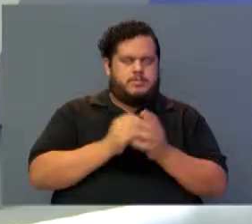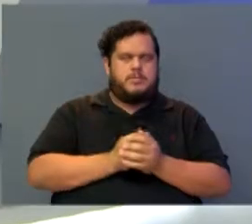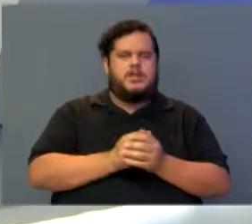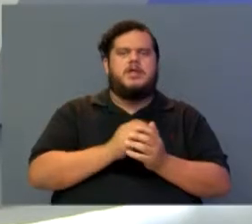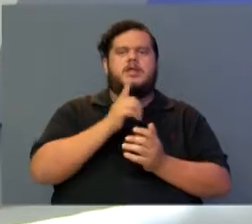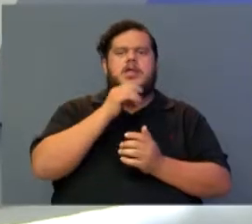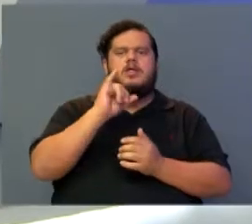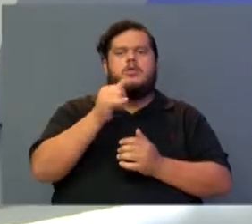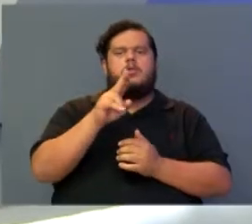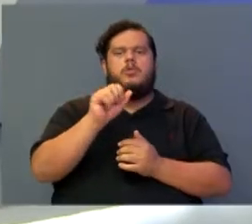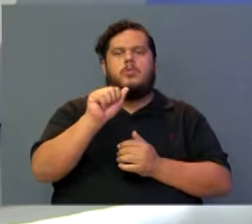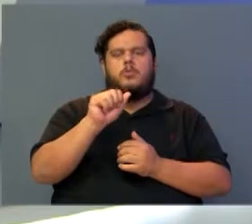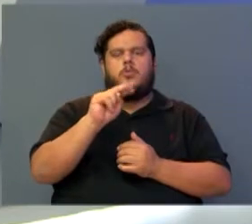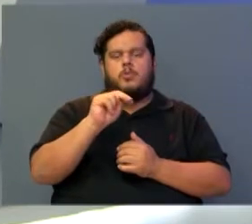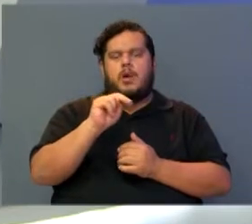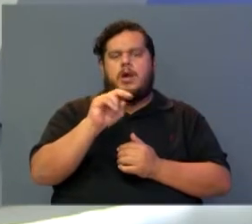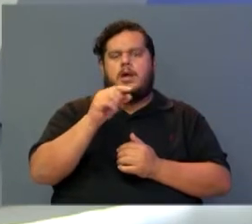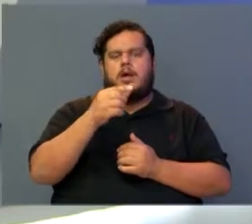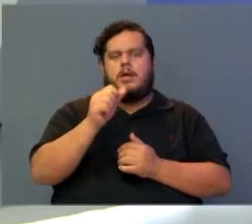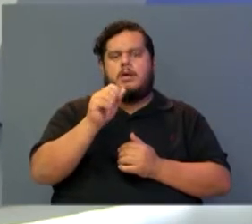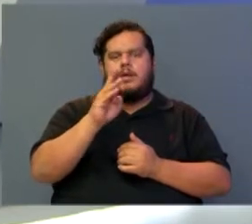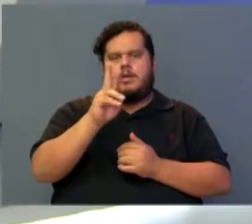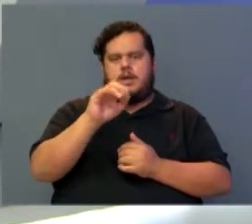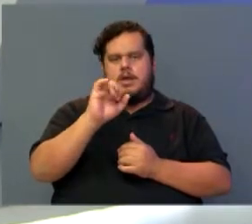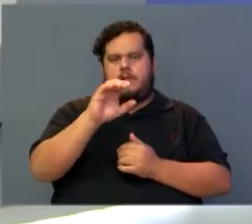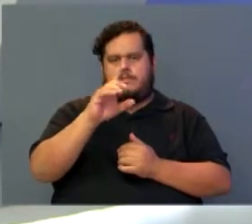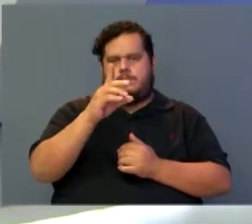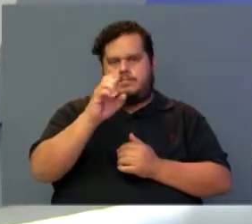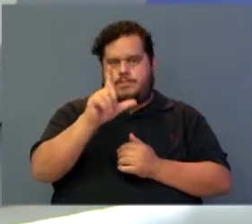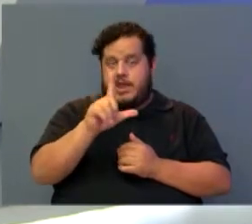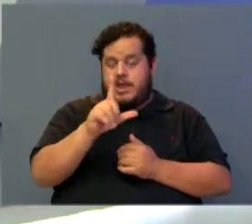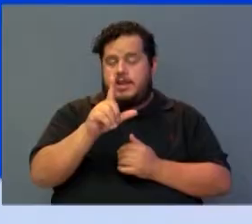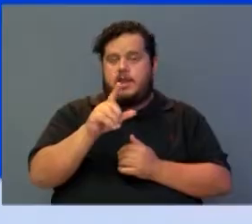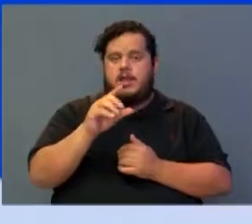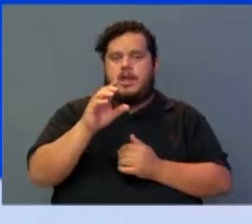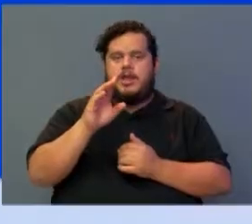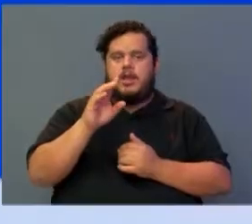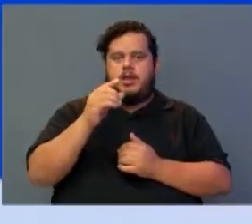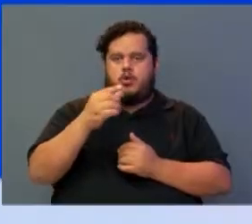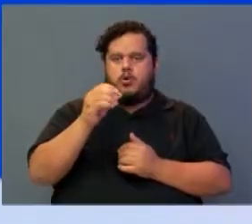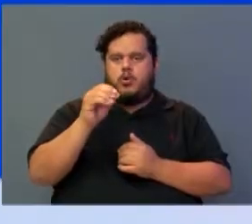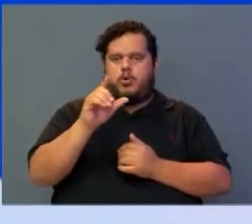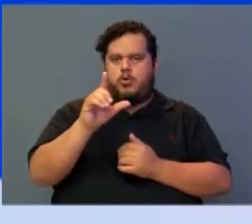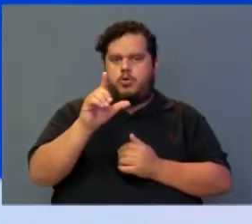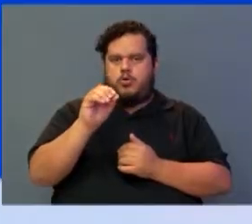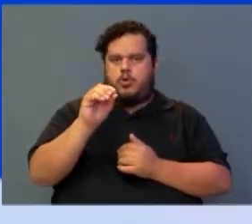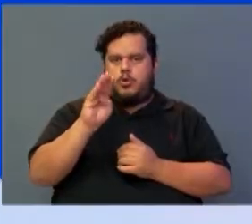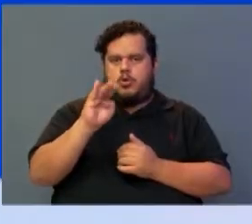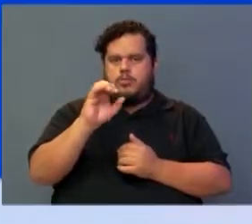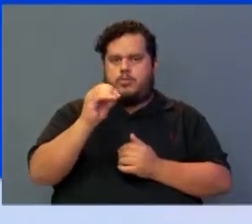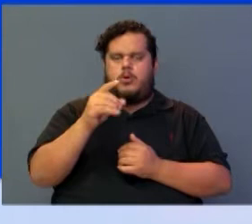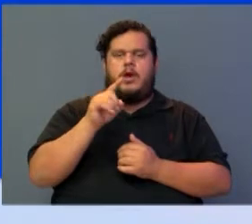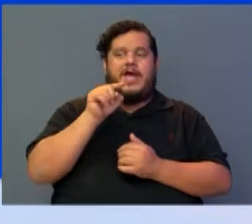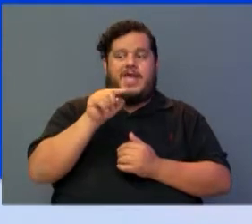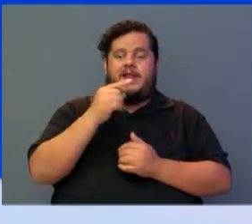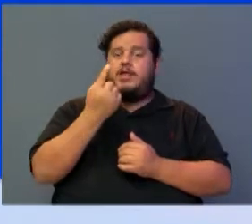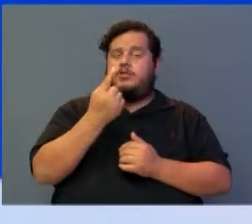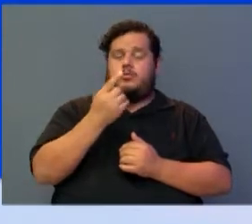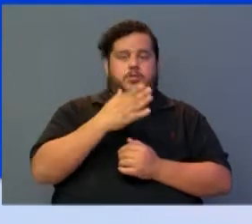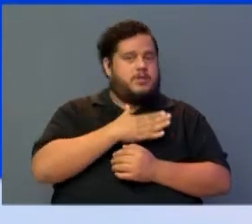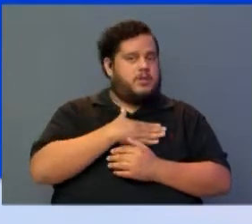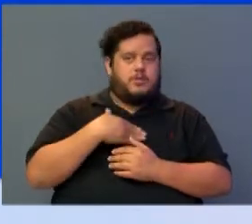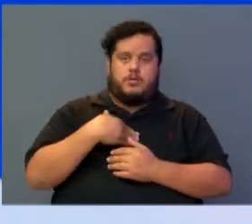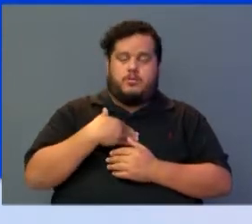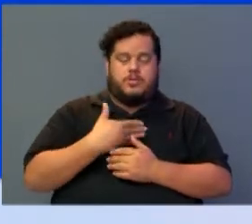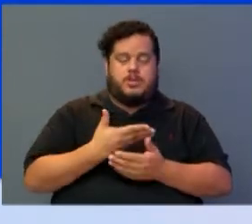es Juan Gabriel Bustos Golovio. Yo hablaba ahora del tema de las entrevistas y justamente Golovio es uno de los que no le gusta